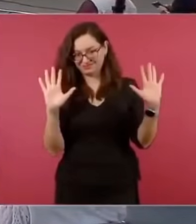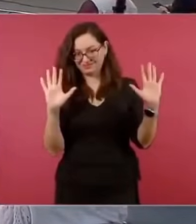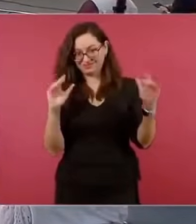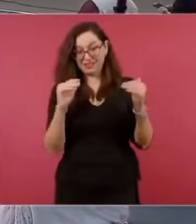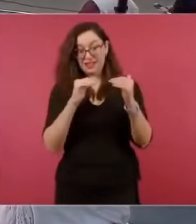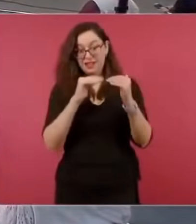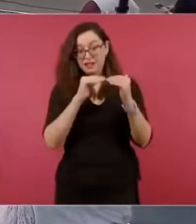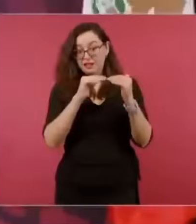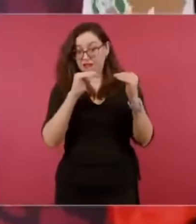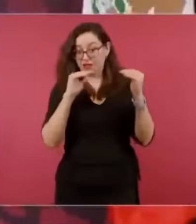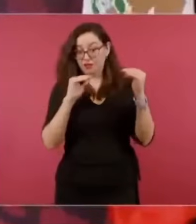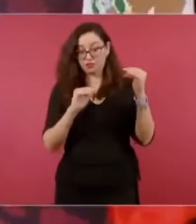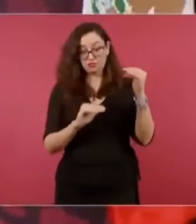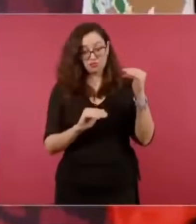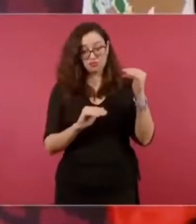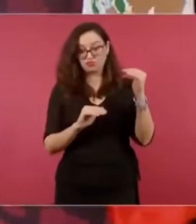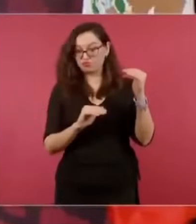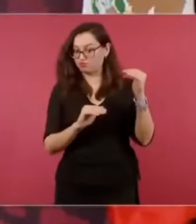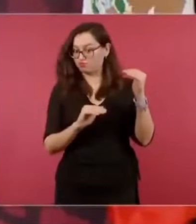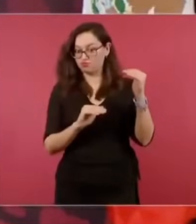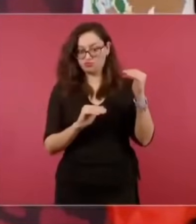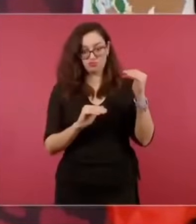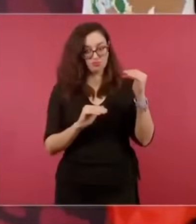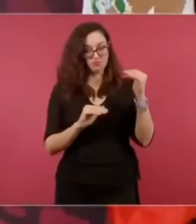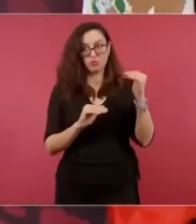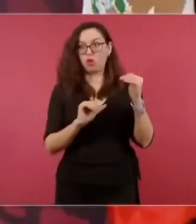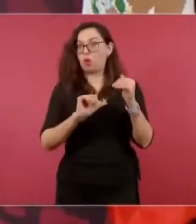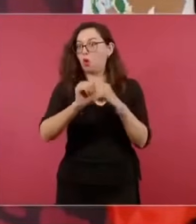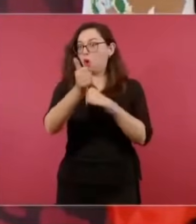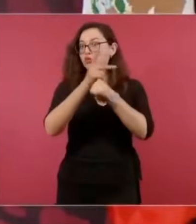de ningún país extranjero,